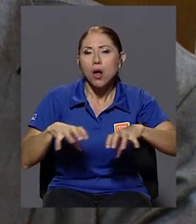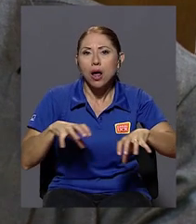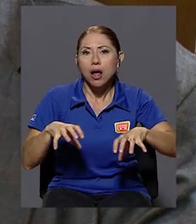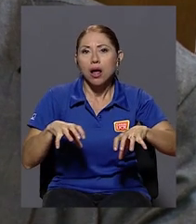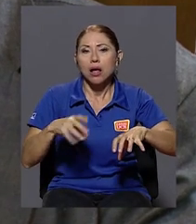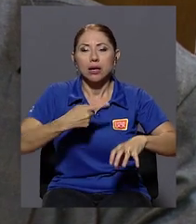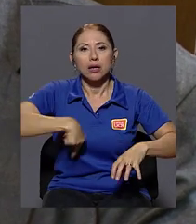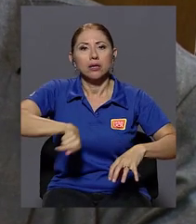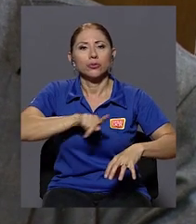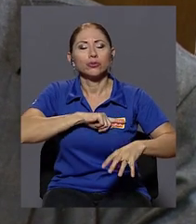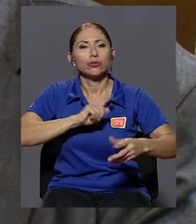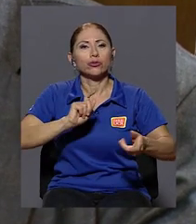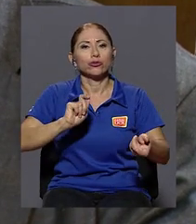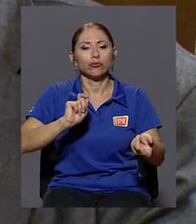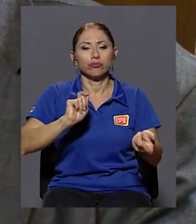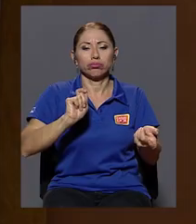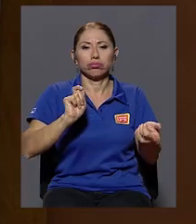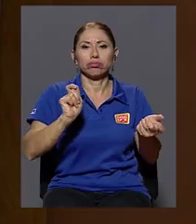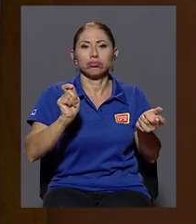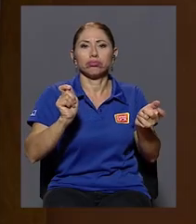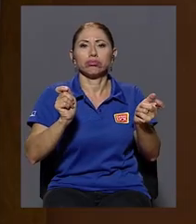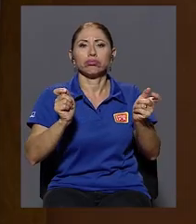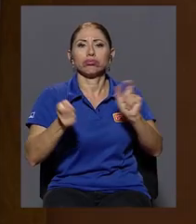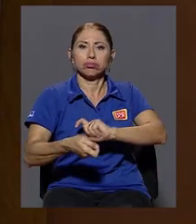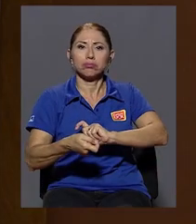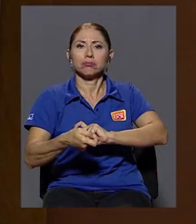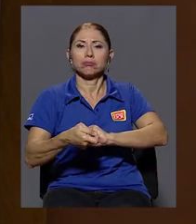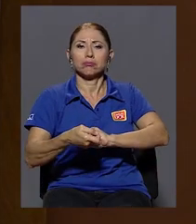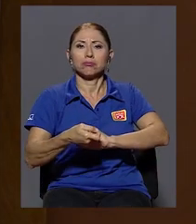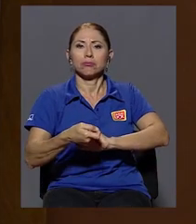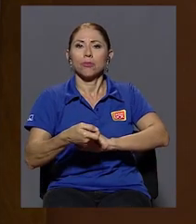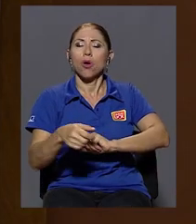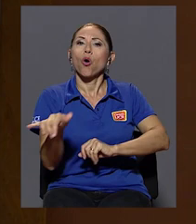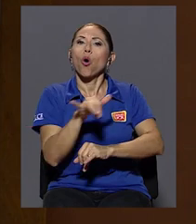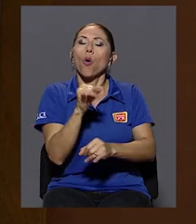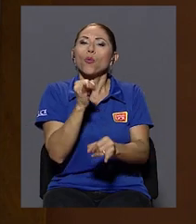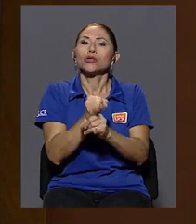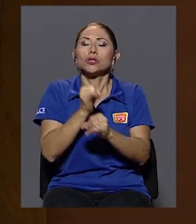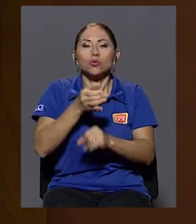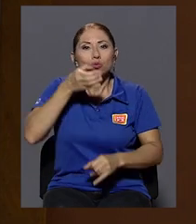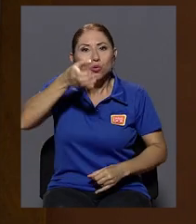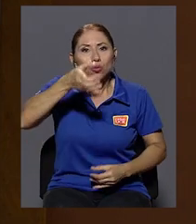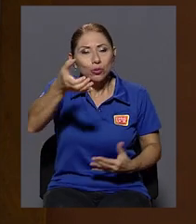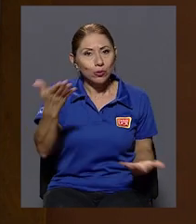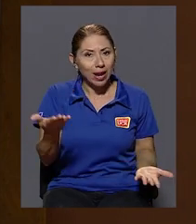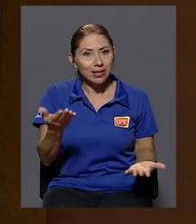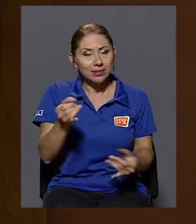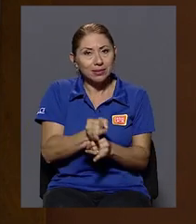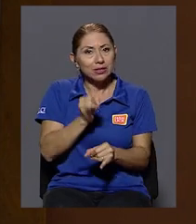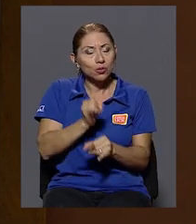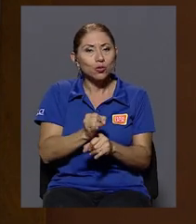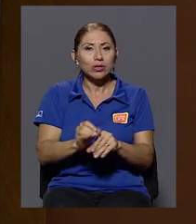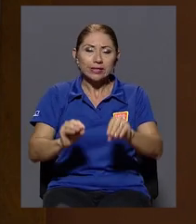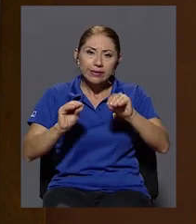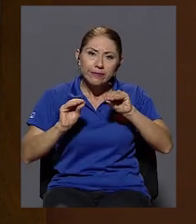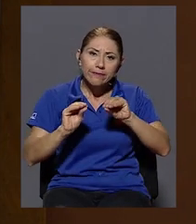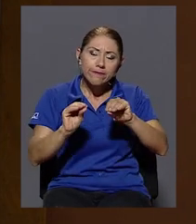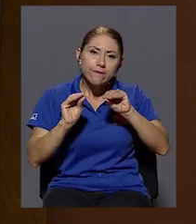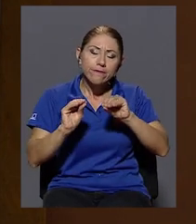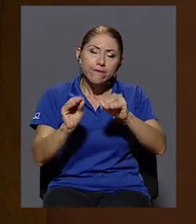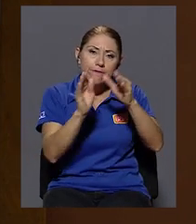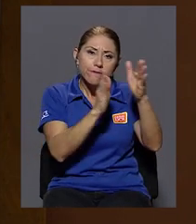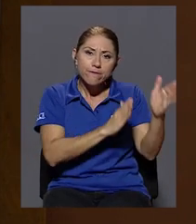y transformarnos a nosotros como instituciones culturales, como instituciones